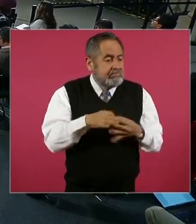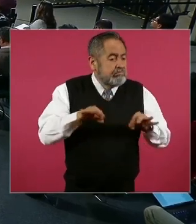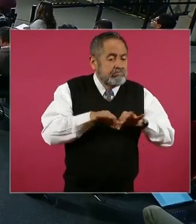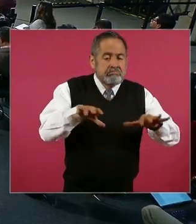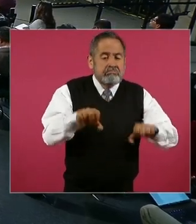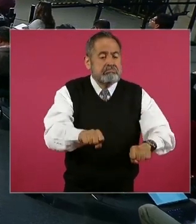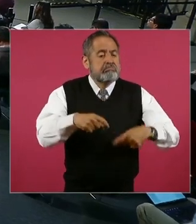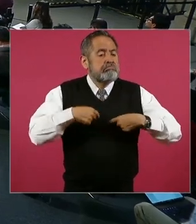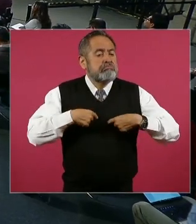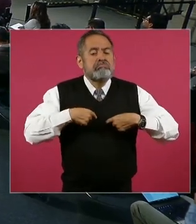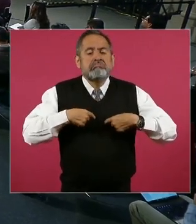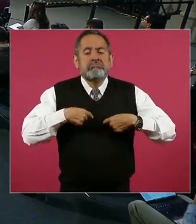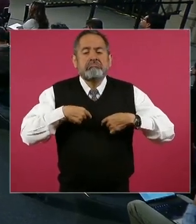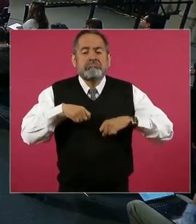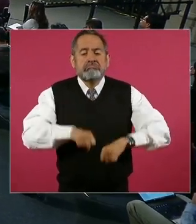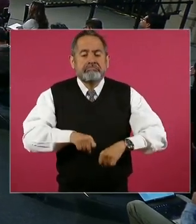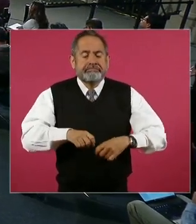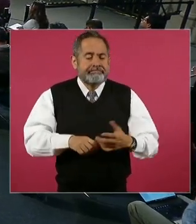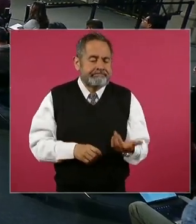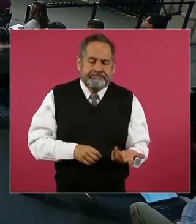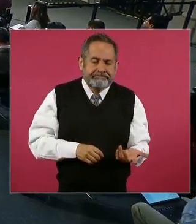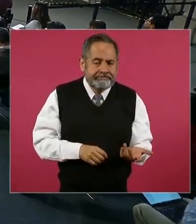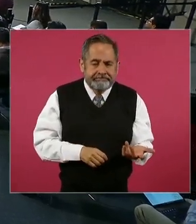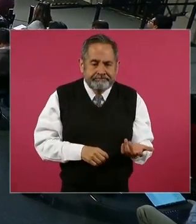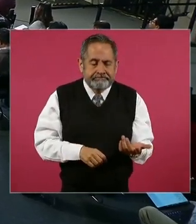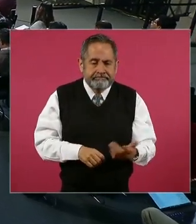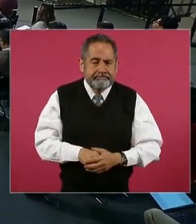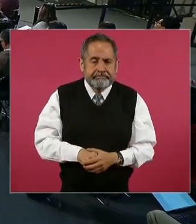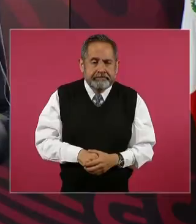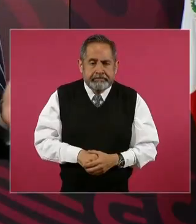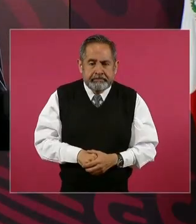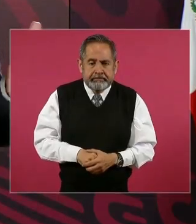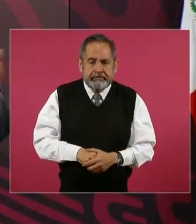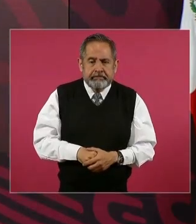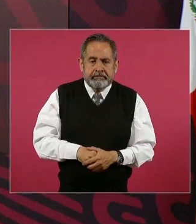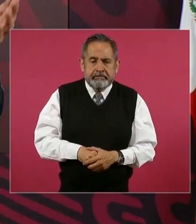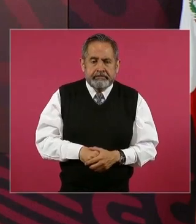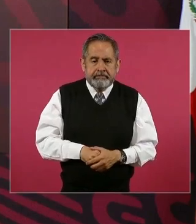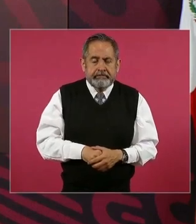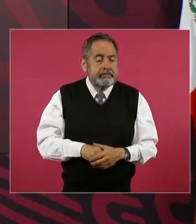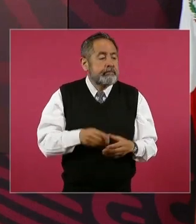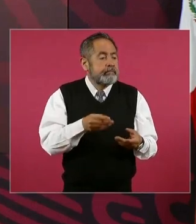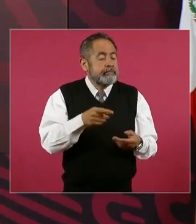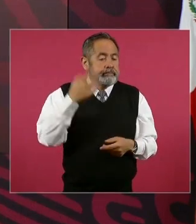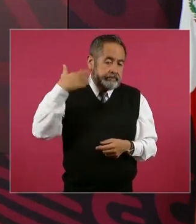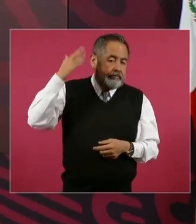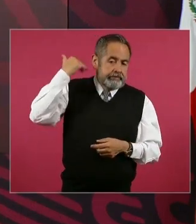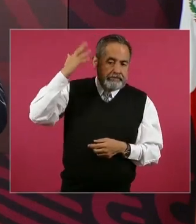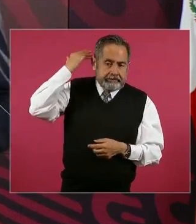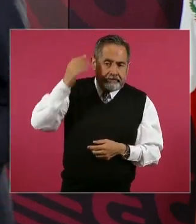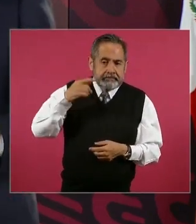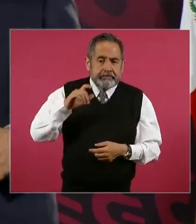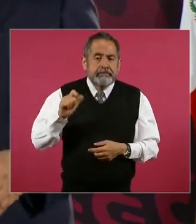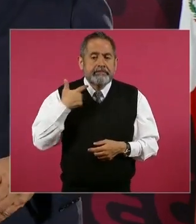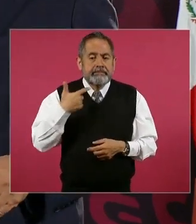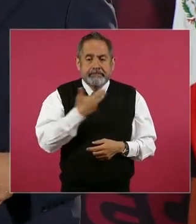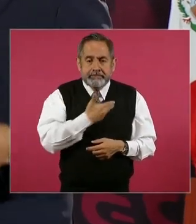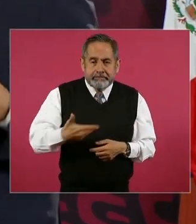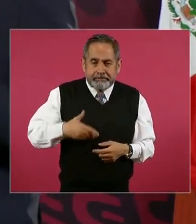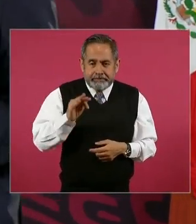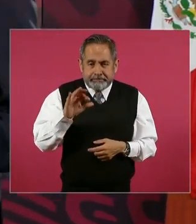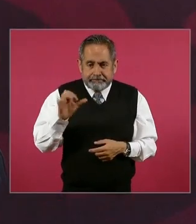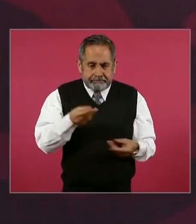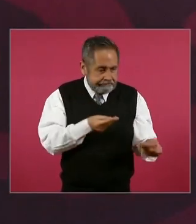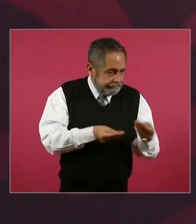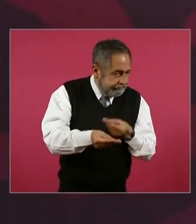judicial fue parte de la moneda de cambio que